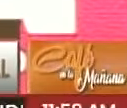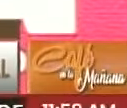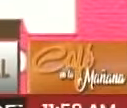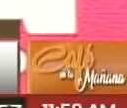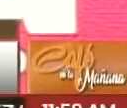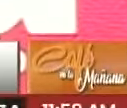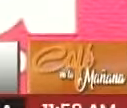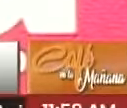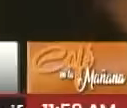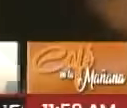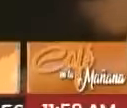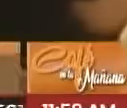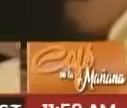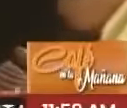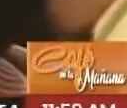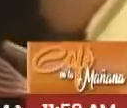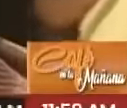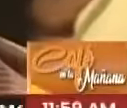de estabilidad.